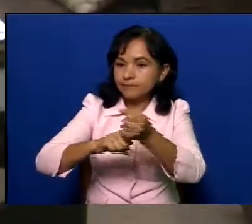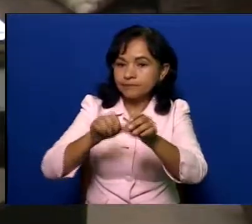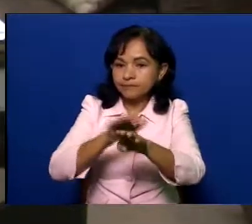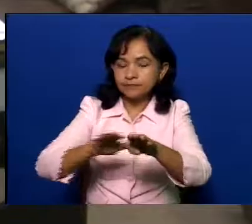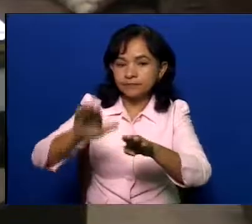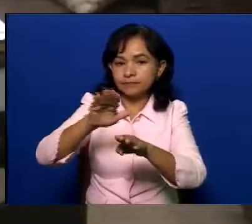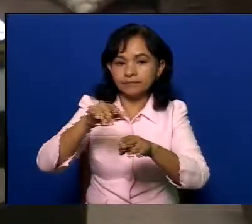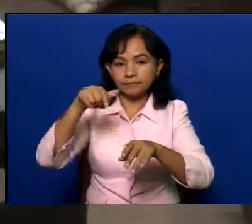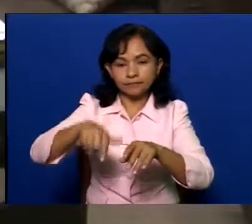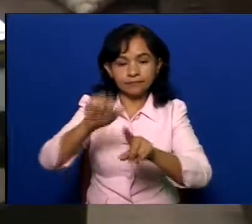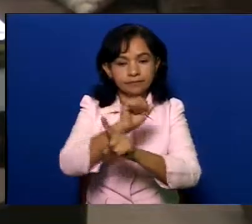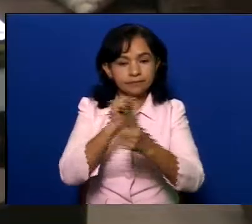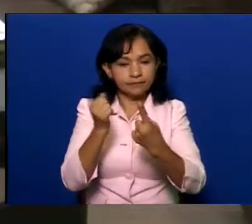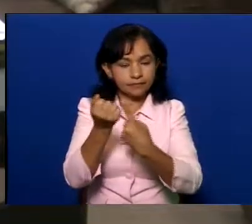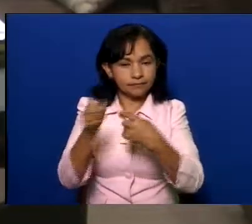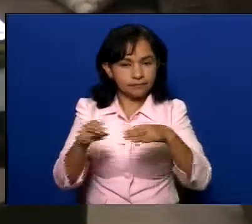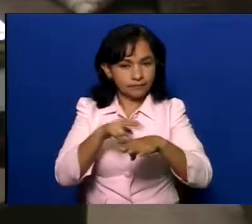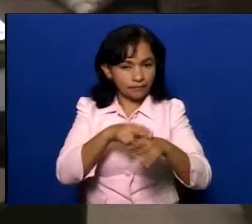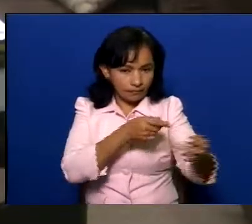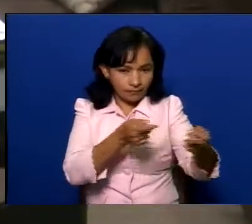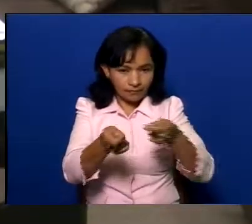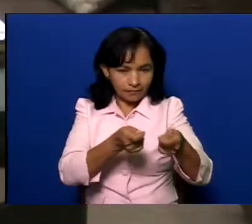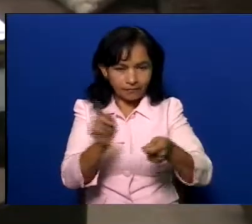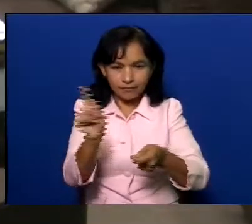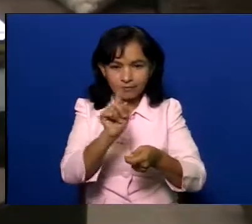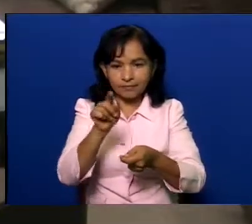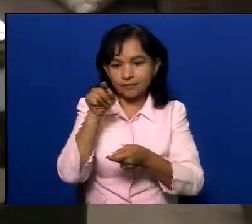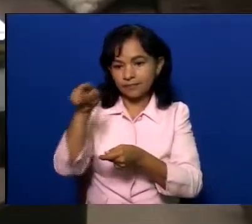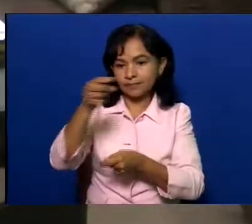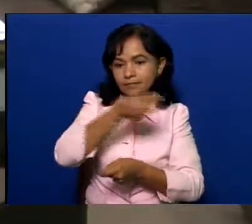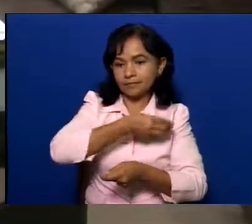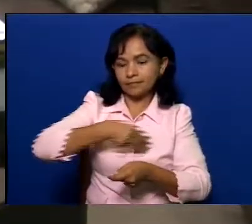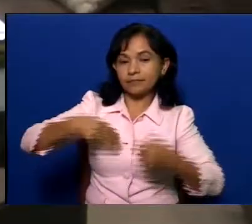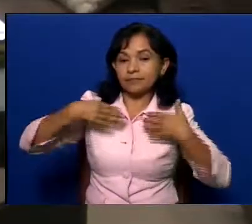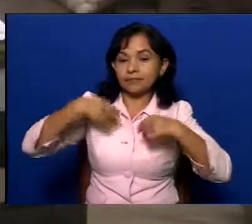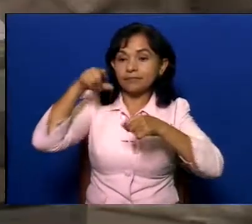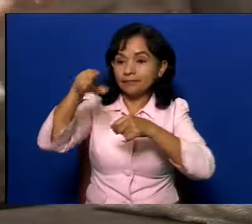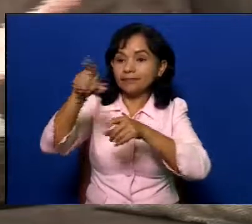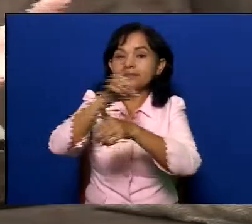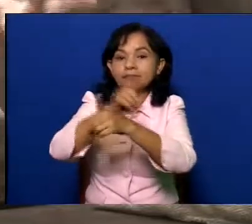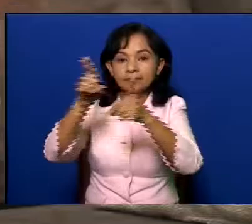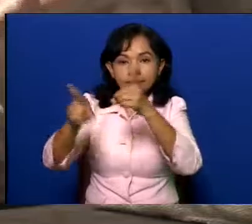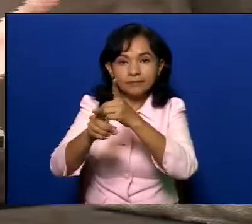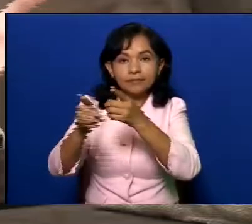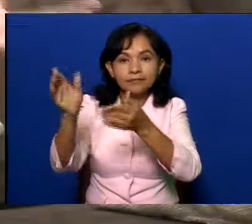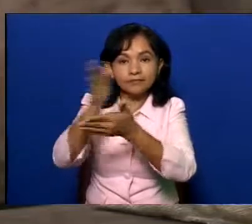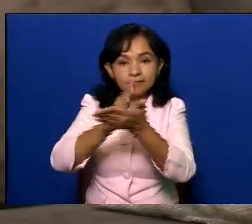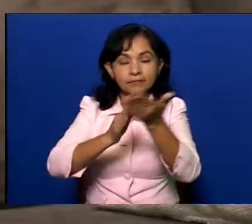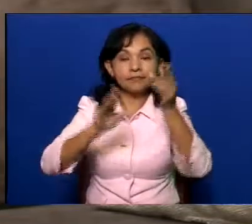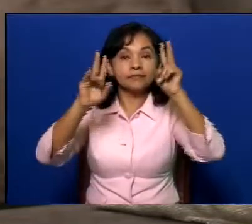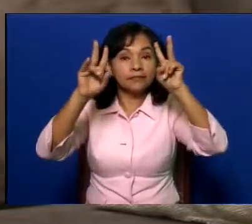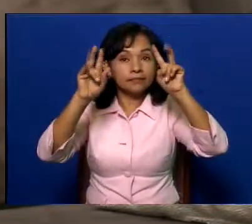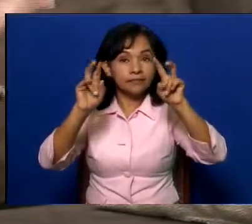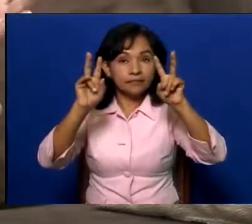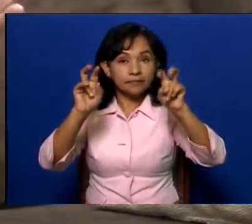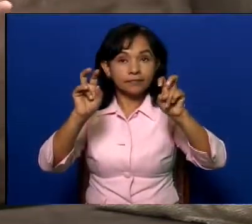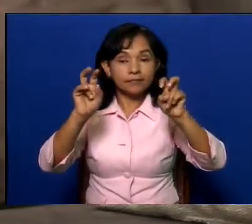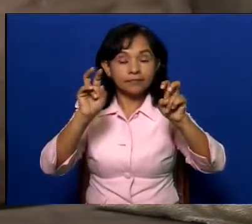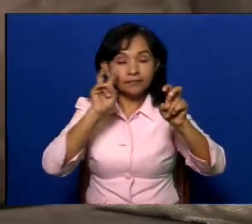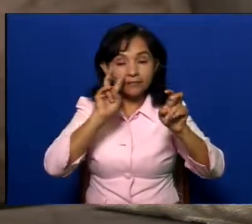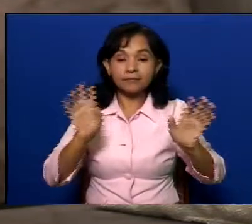equipos para controlar la proliferación de estas células que está junto con los medicamentos, porque la quimioterapia,